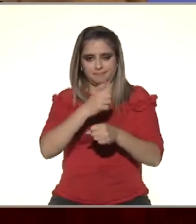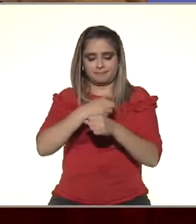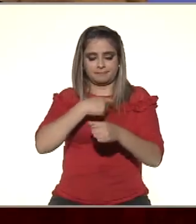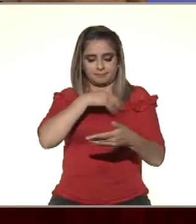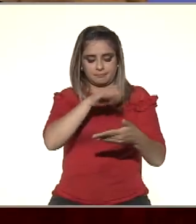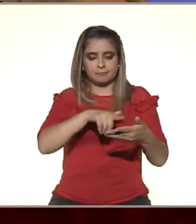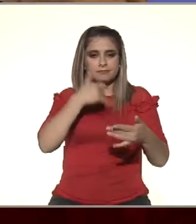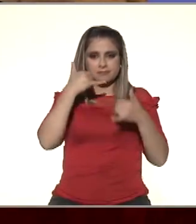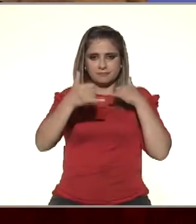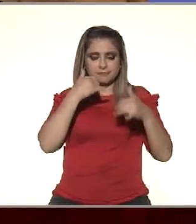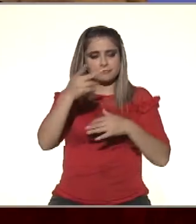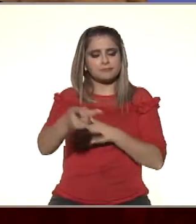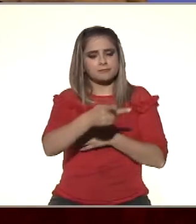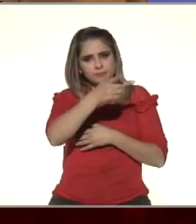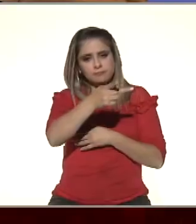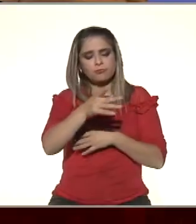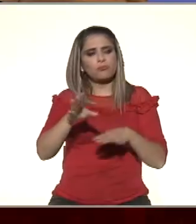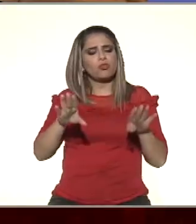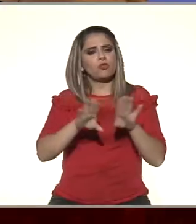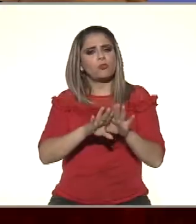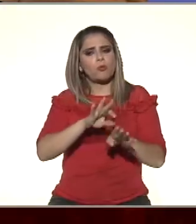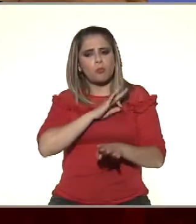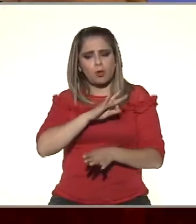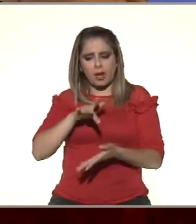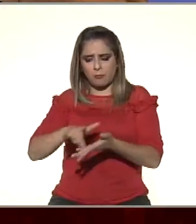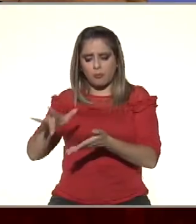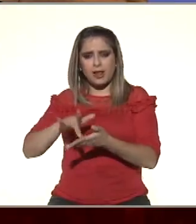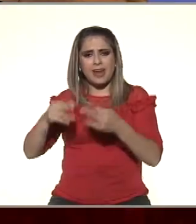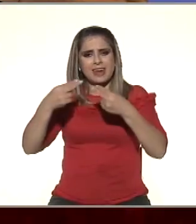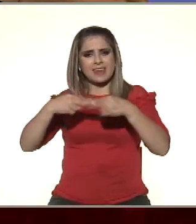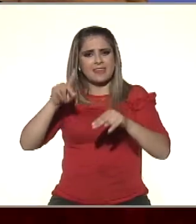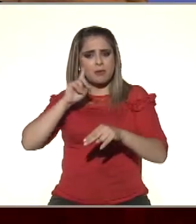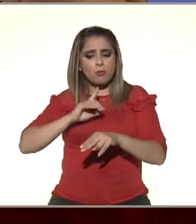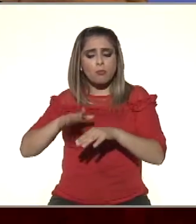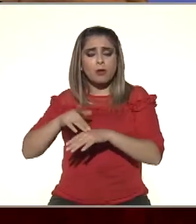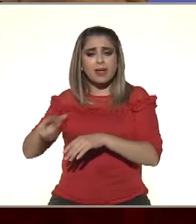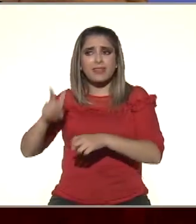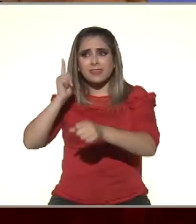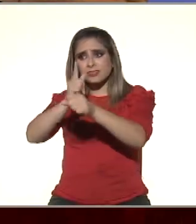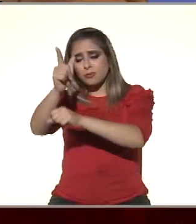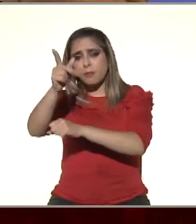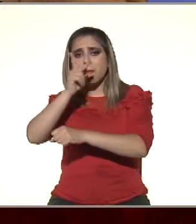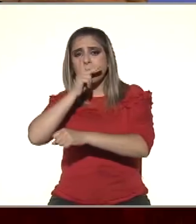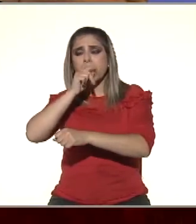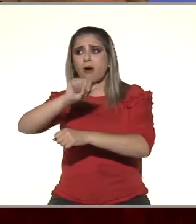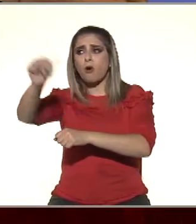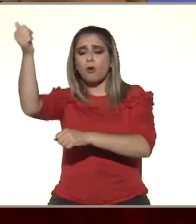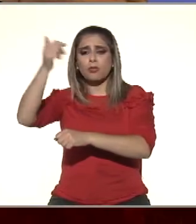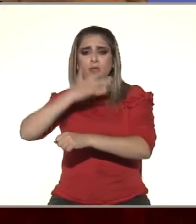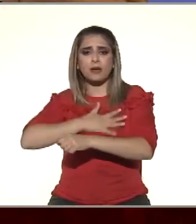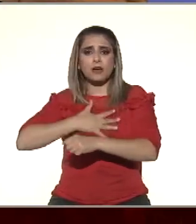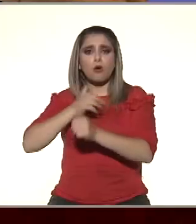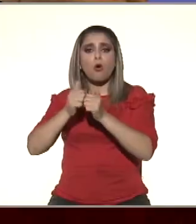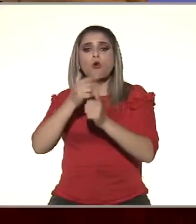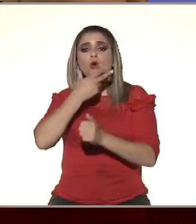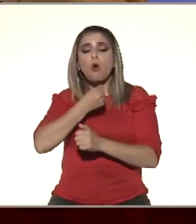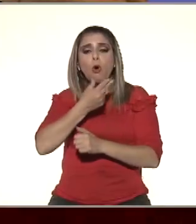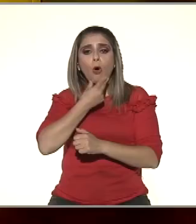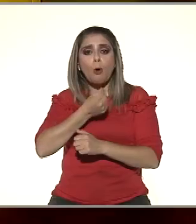una llamada nos preguntan, ¿cómo puedo apoyar a mi nieta ya que descubrió la infidelidad de su padre con otro hombre?